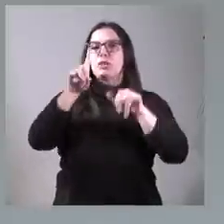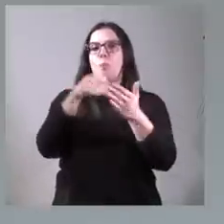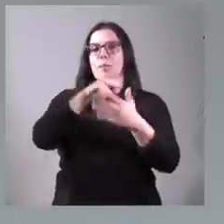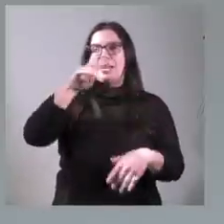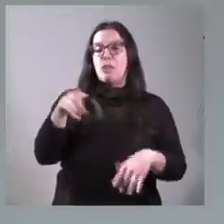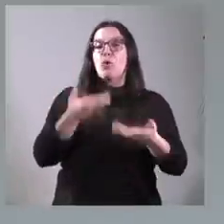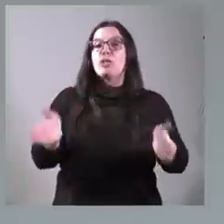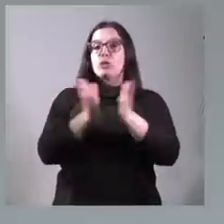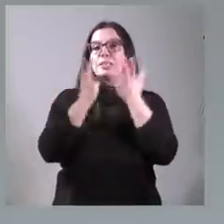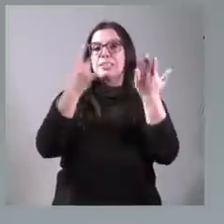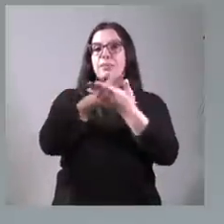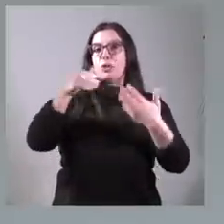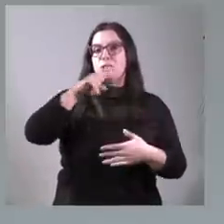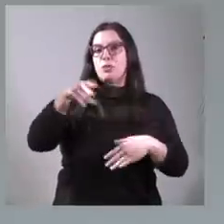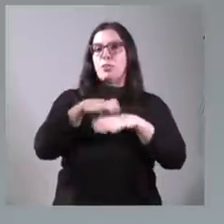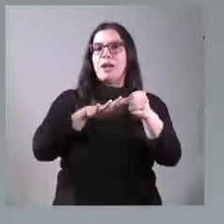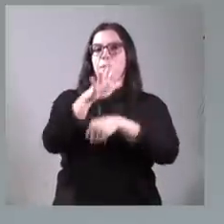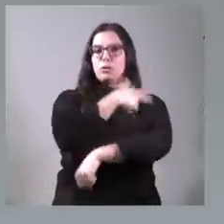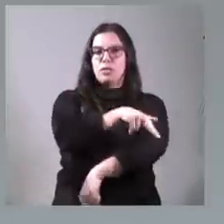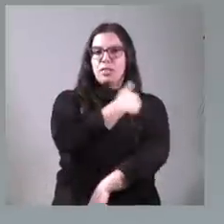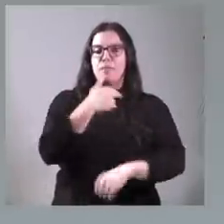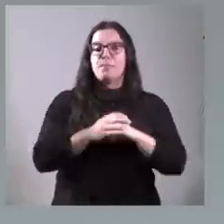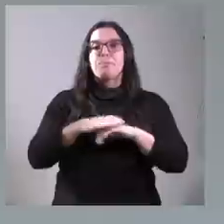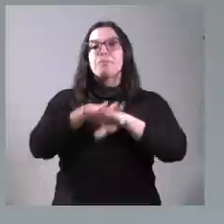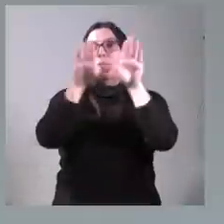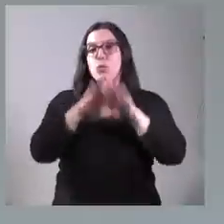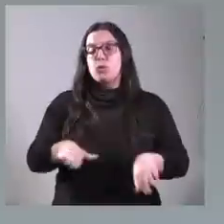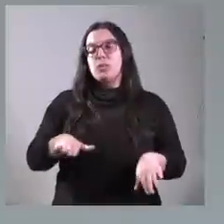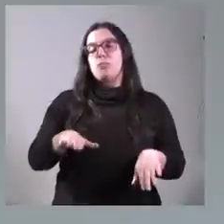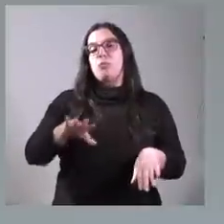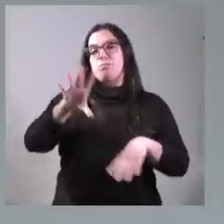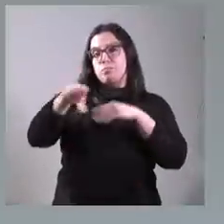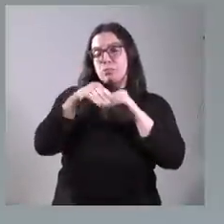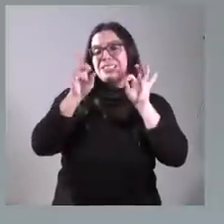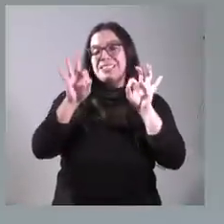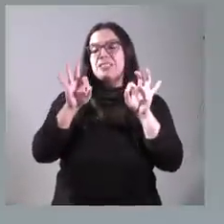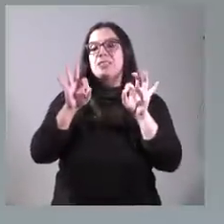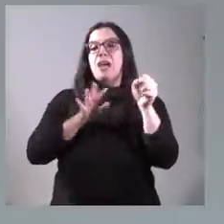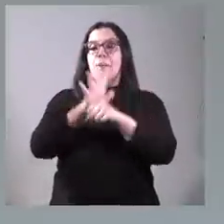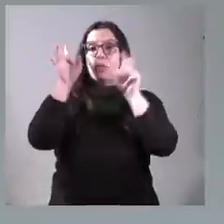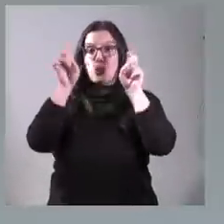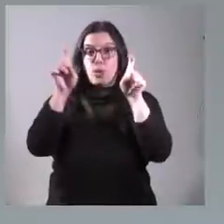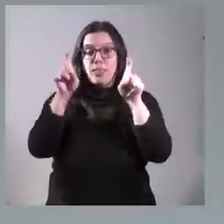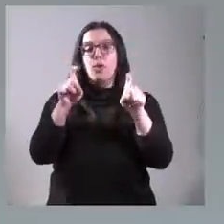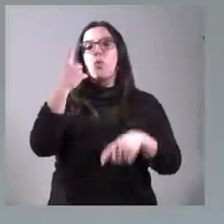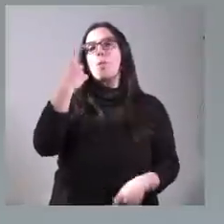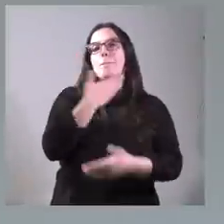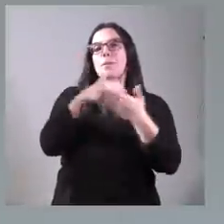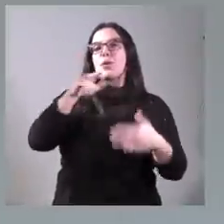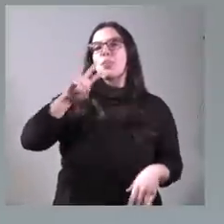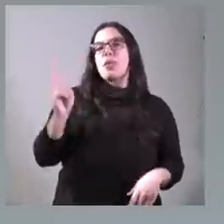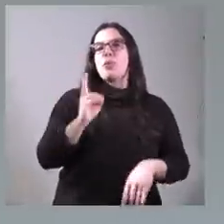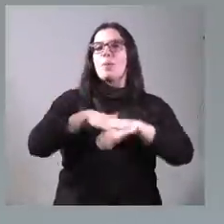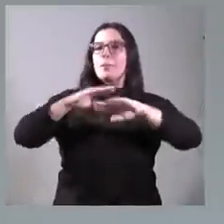7 millones de euros en el ámbito sanitario y finalmente por completar en el ámbito de Educación un millón de euros para